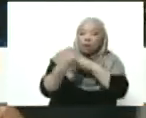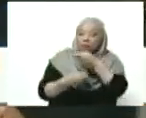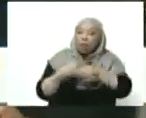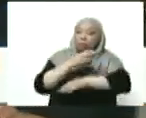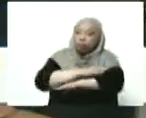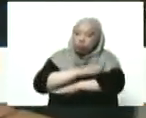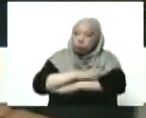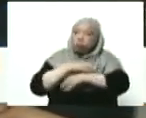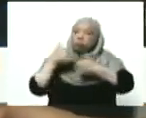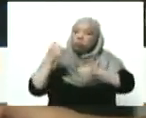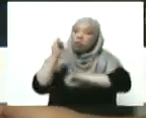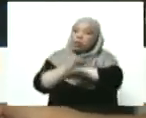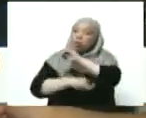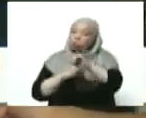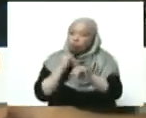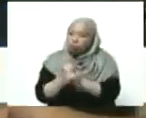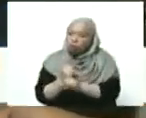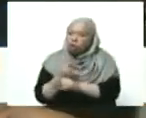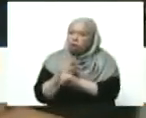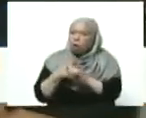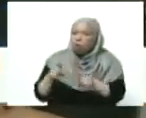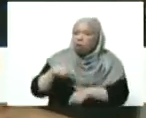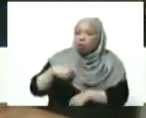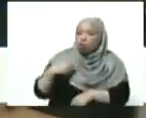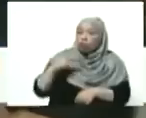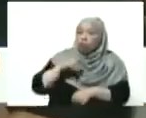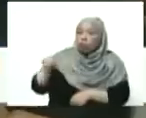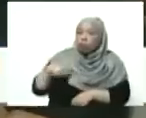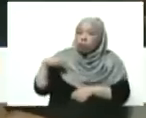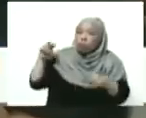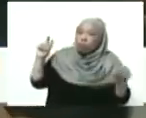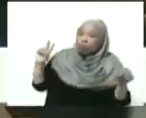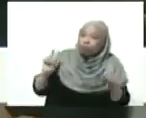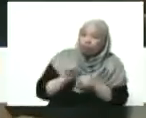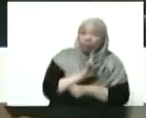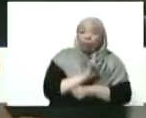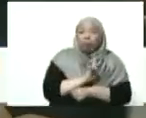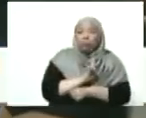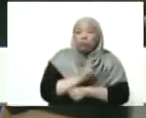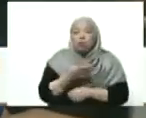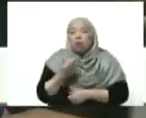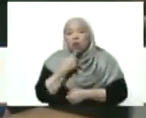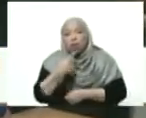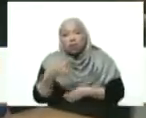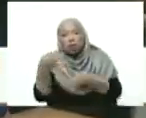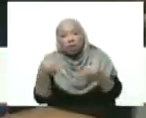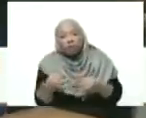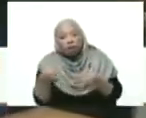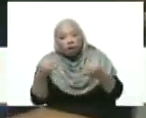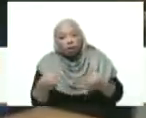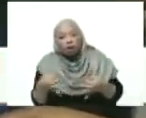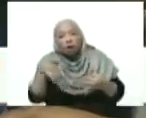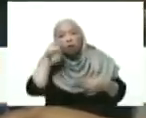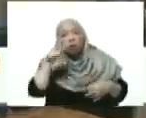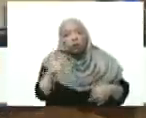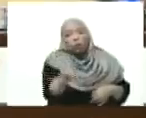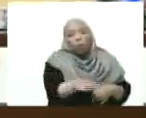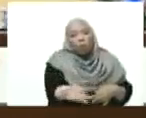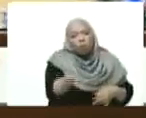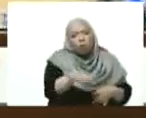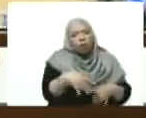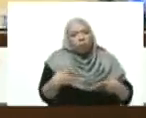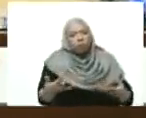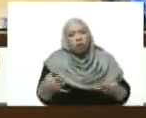binacionales, y nosotros siempre estamos exponiendo nuestras razones éticas y nuestra verdad como pueblo y como línea aérea